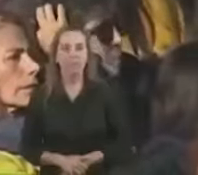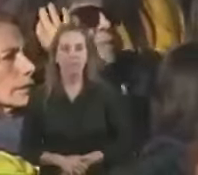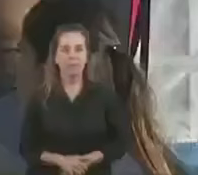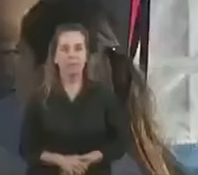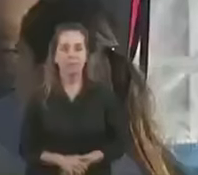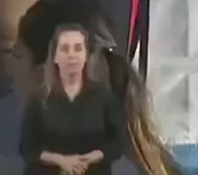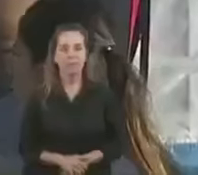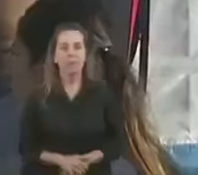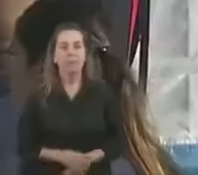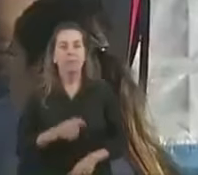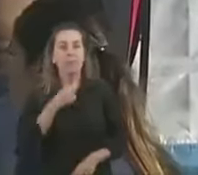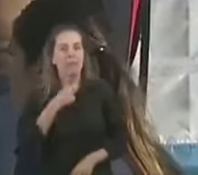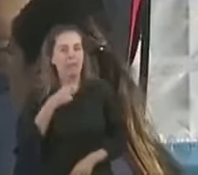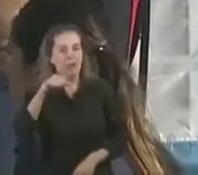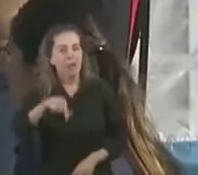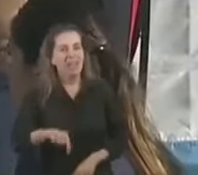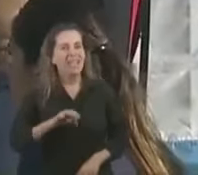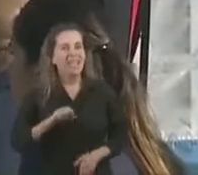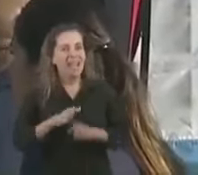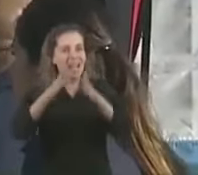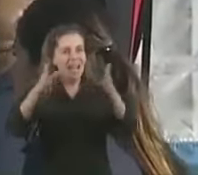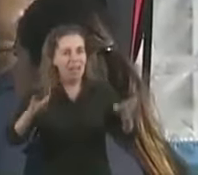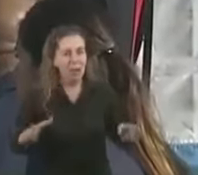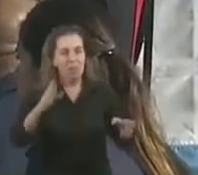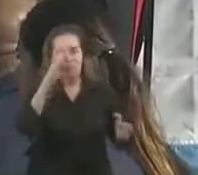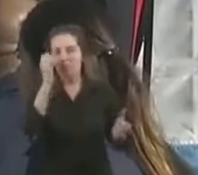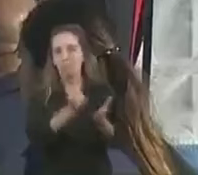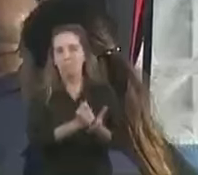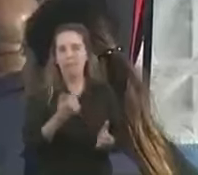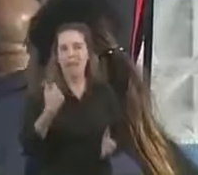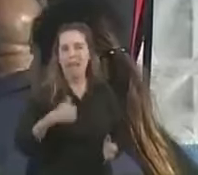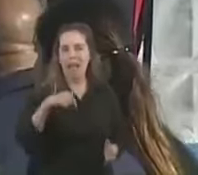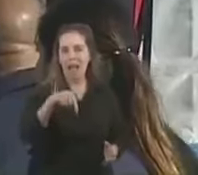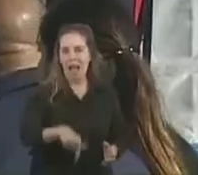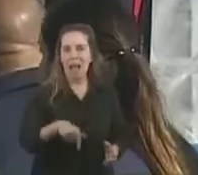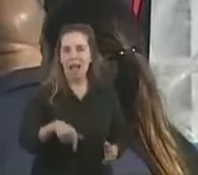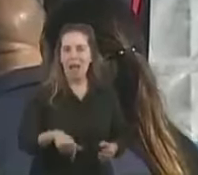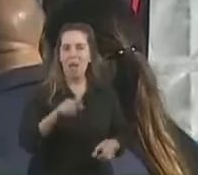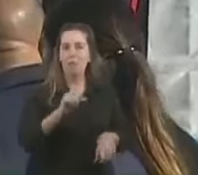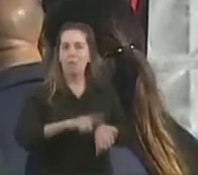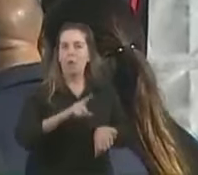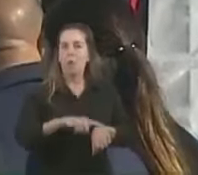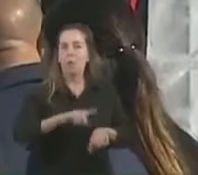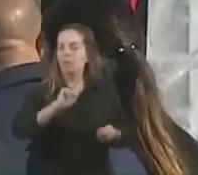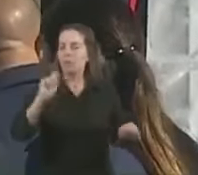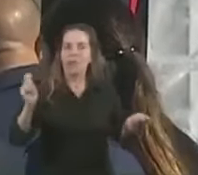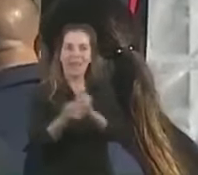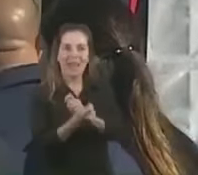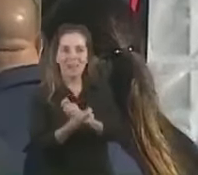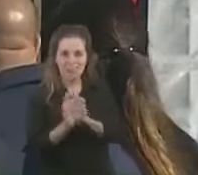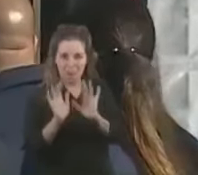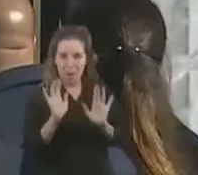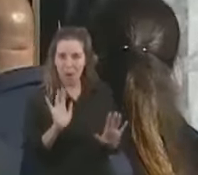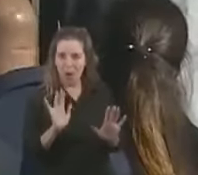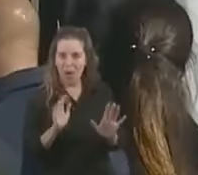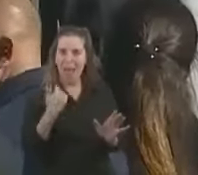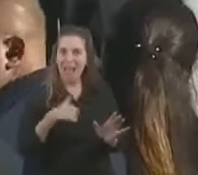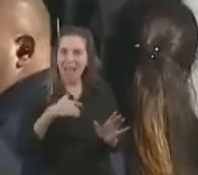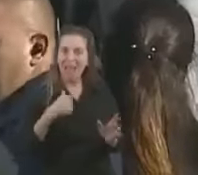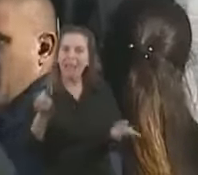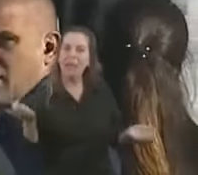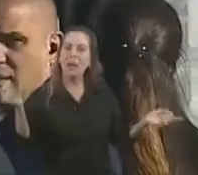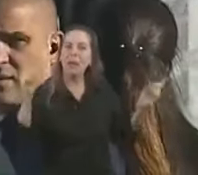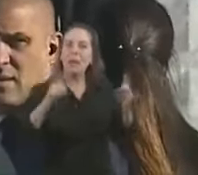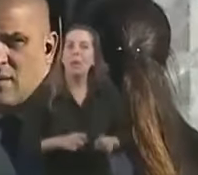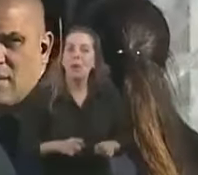Deseo que este año sea recordado en la historia argentina como el punto de inflexión en el que volvimos a empezar a ser grandes.